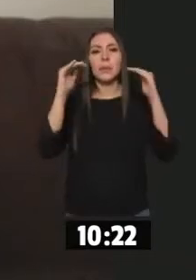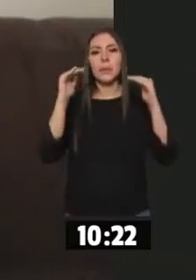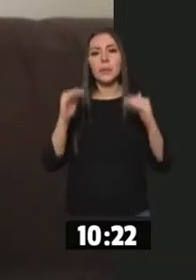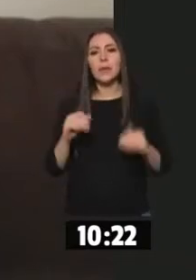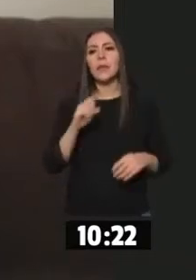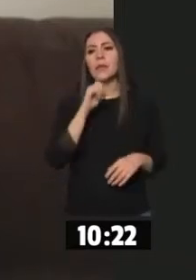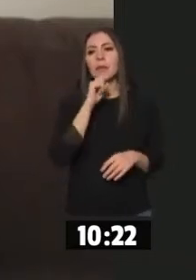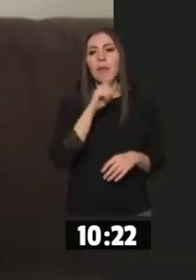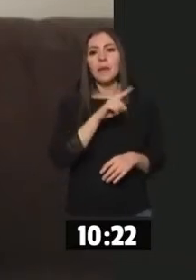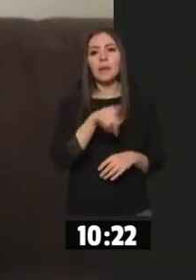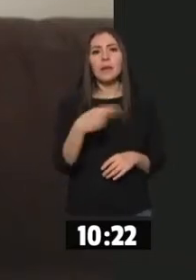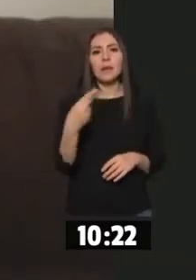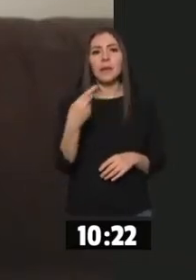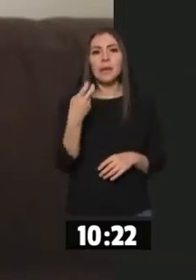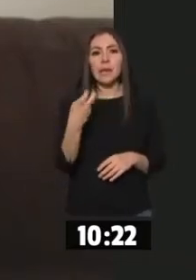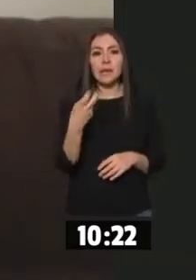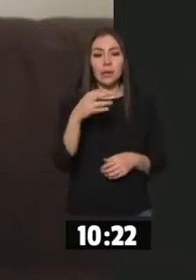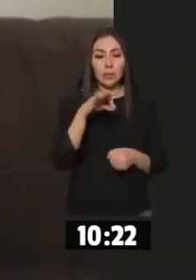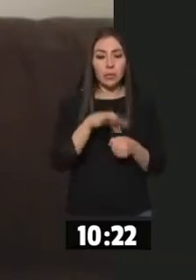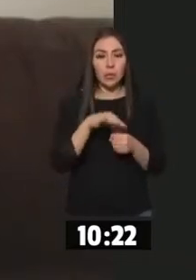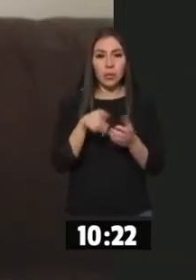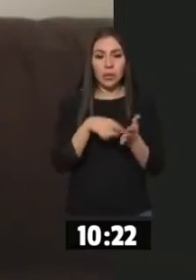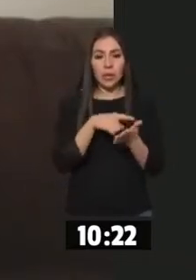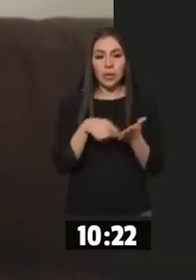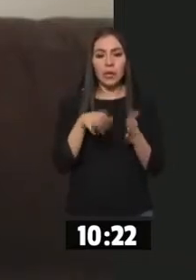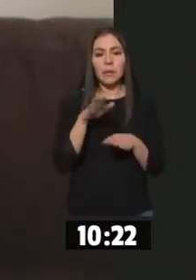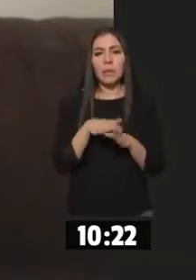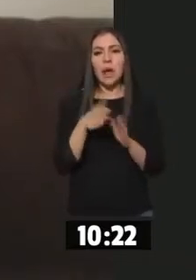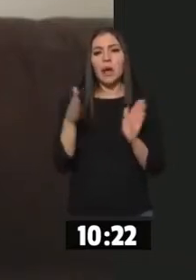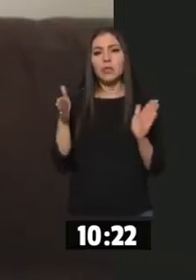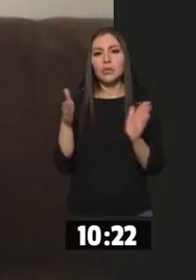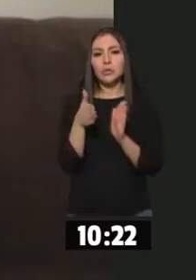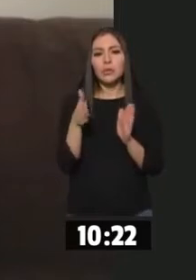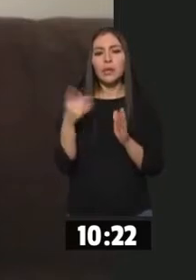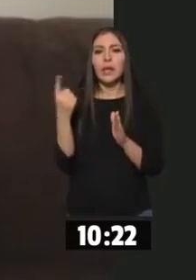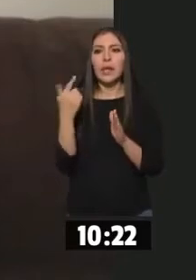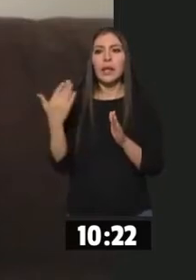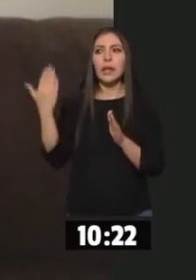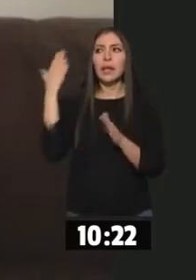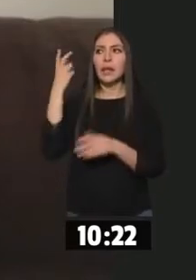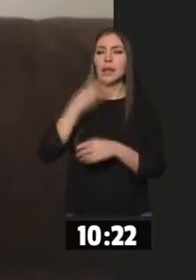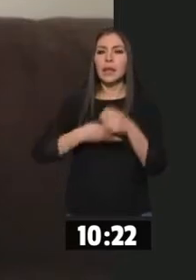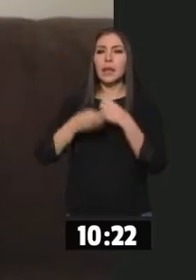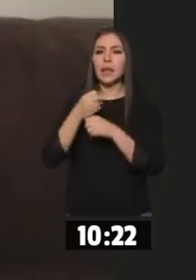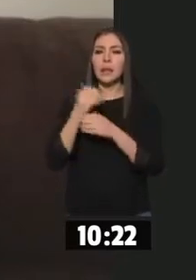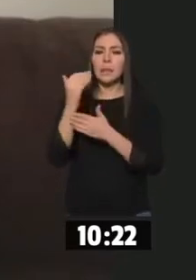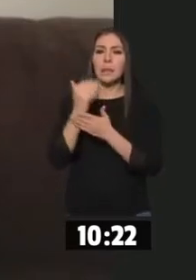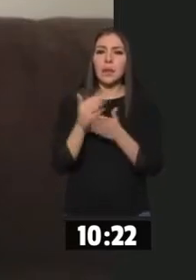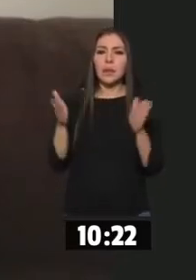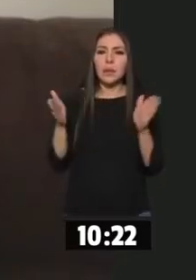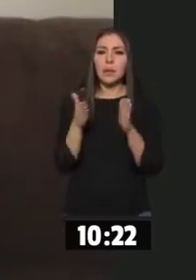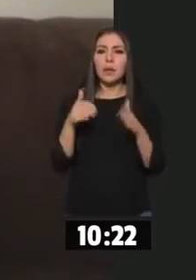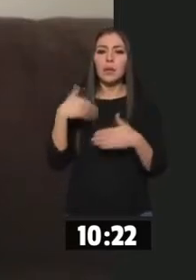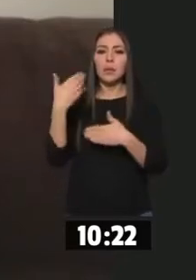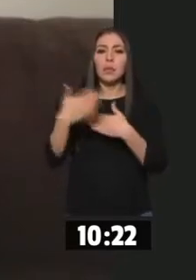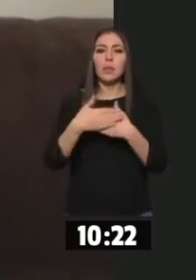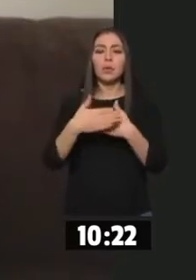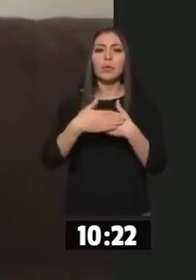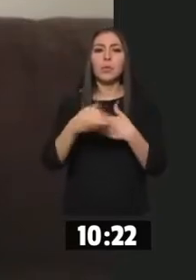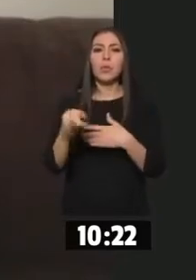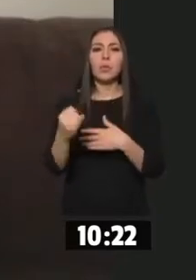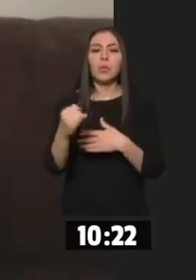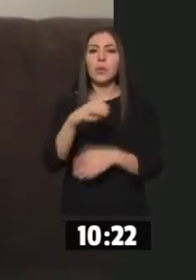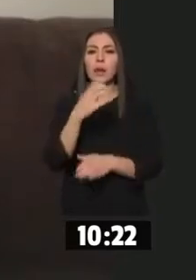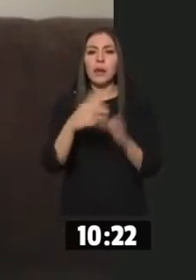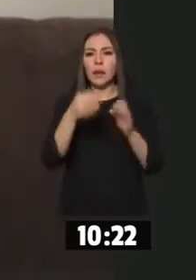esta elección es más corta. Esta elección tiene una duración menor a la de hace 3 años, concluirá ya a principios de junio, cuando hace 3